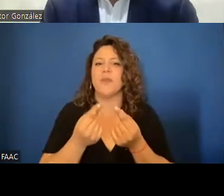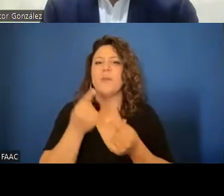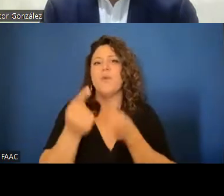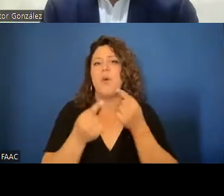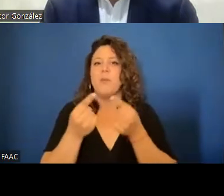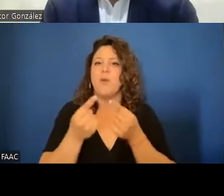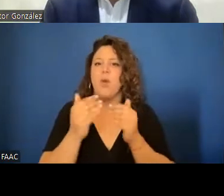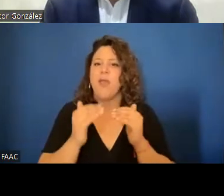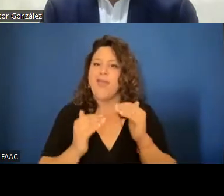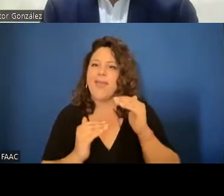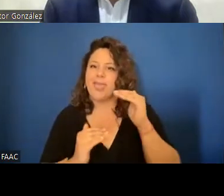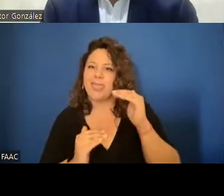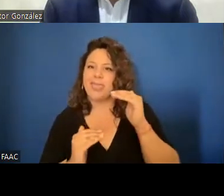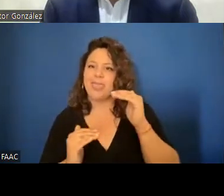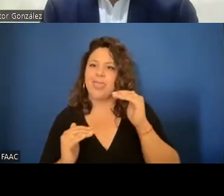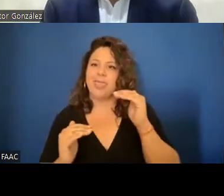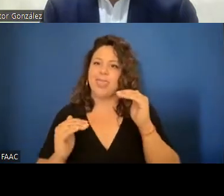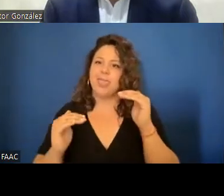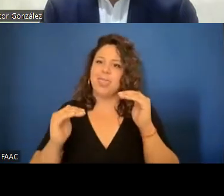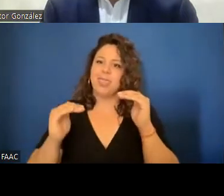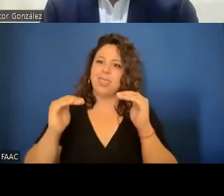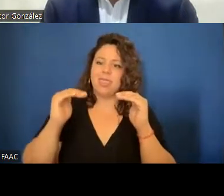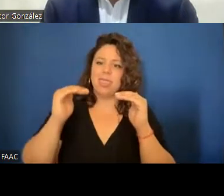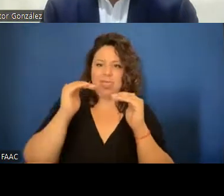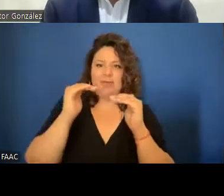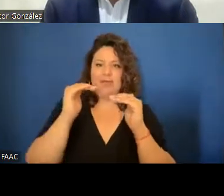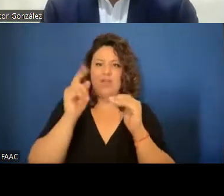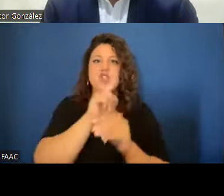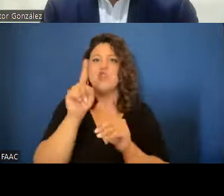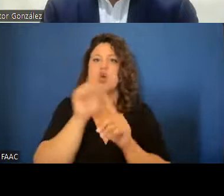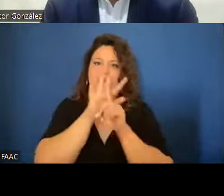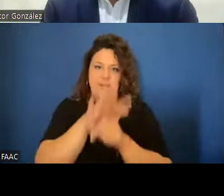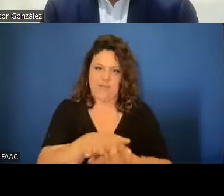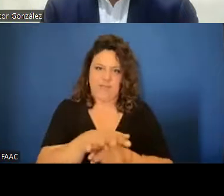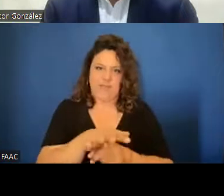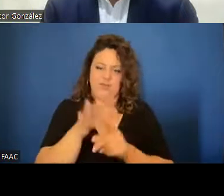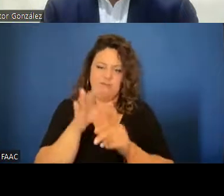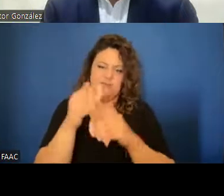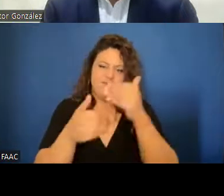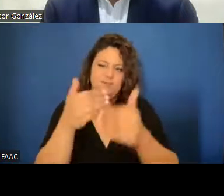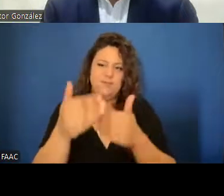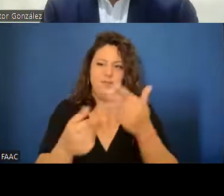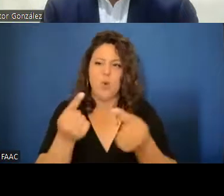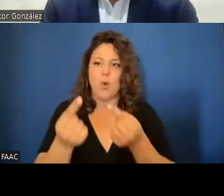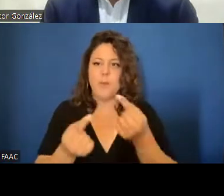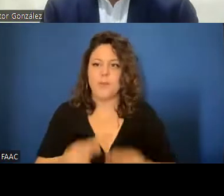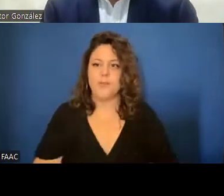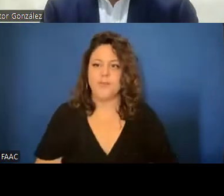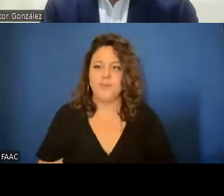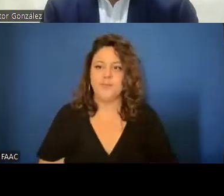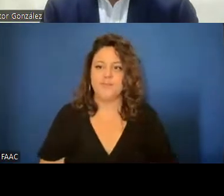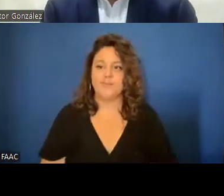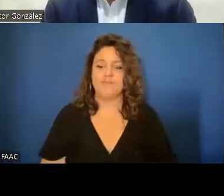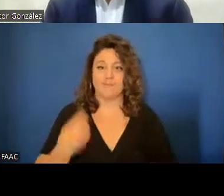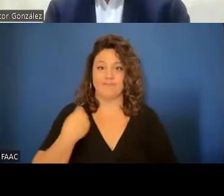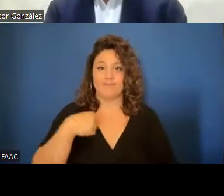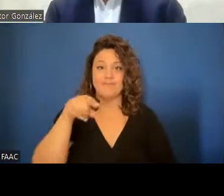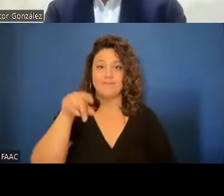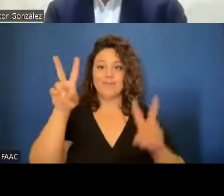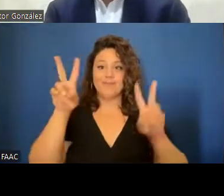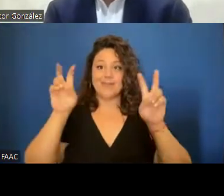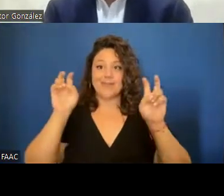la no obligación de comentar de informar cuando ha habido un cambio en el estado de salud o un